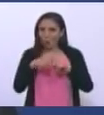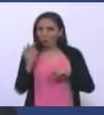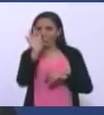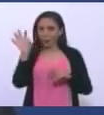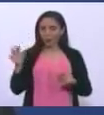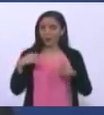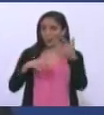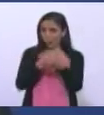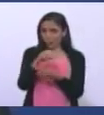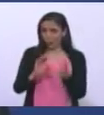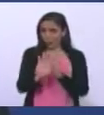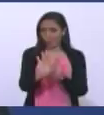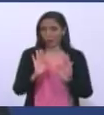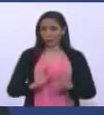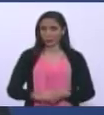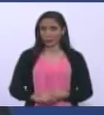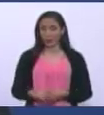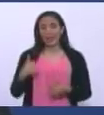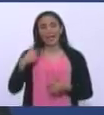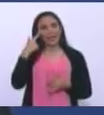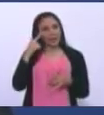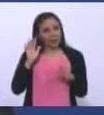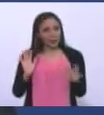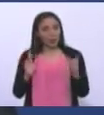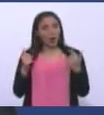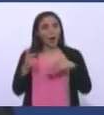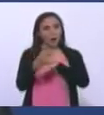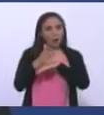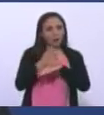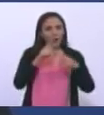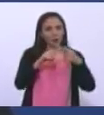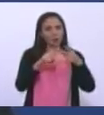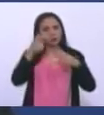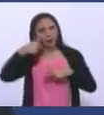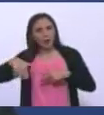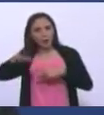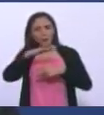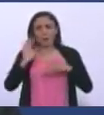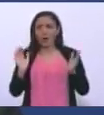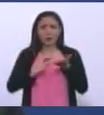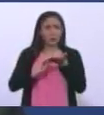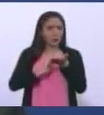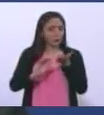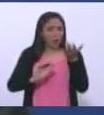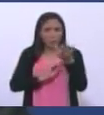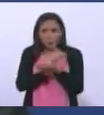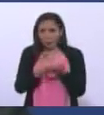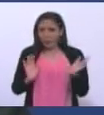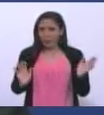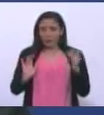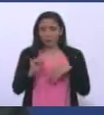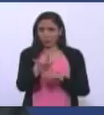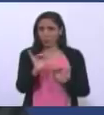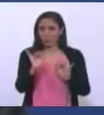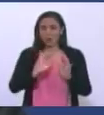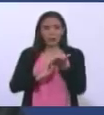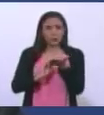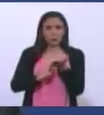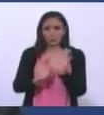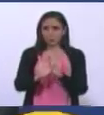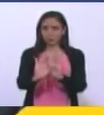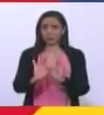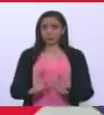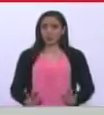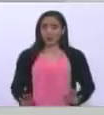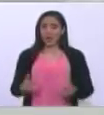países. Creemos que el gobierno y el pueblo venezolano pueden resolver sus propios asuntos. Al mismo tiempo,